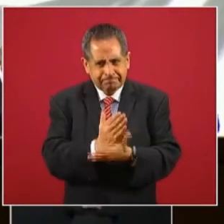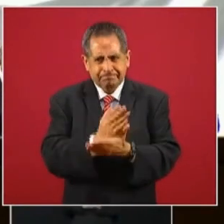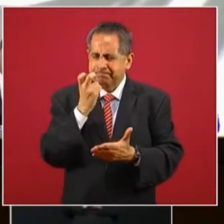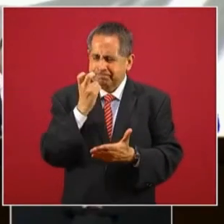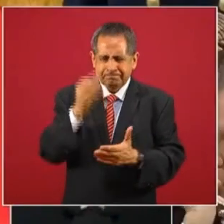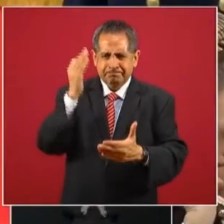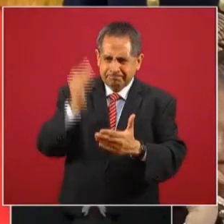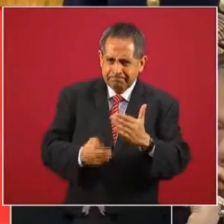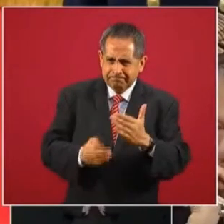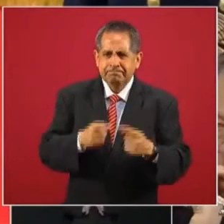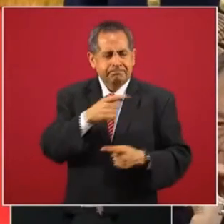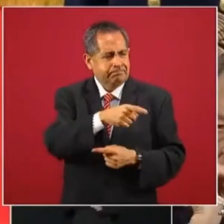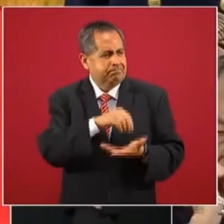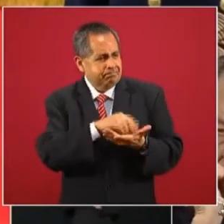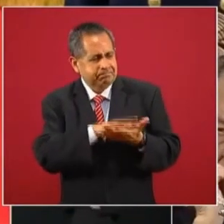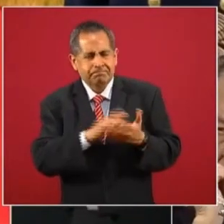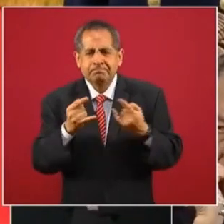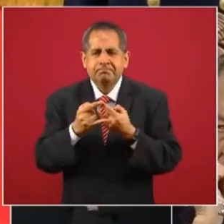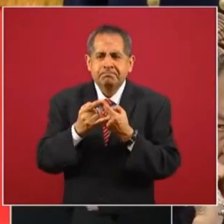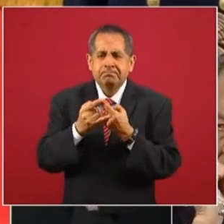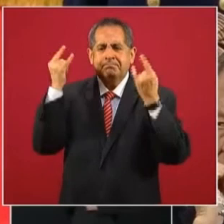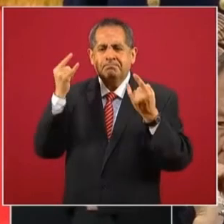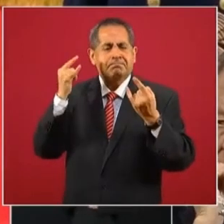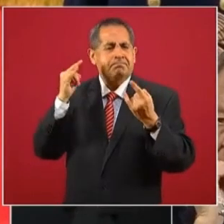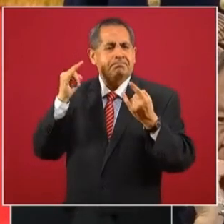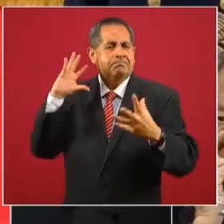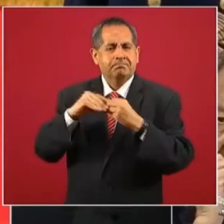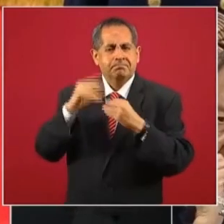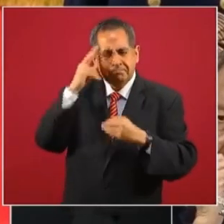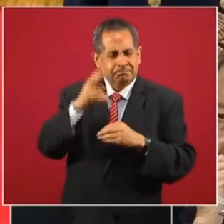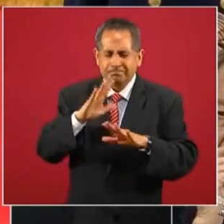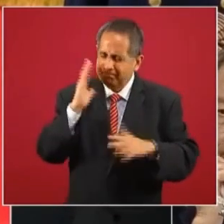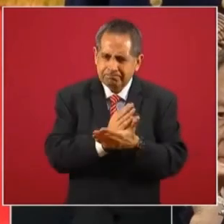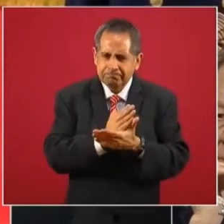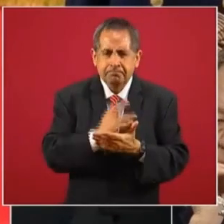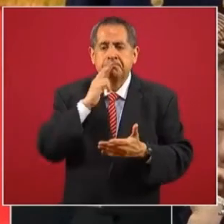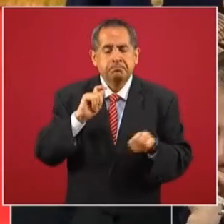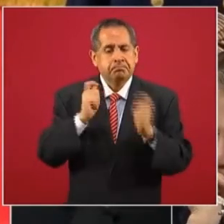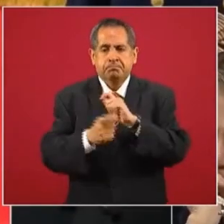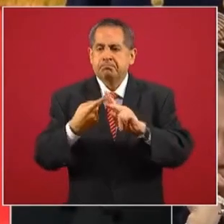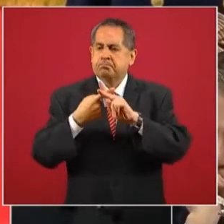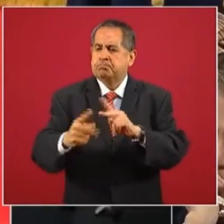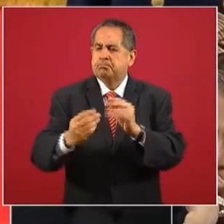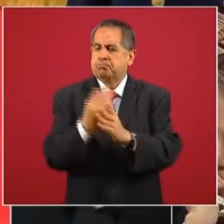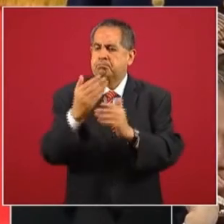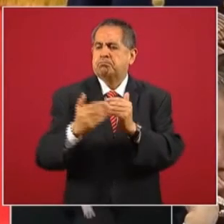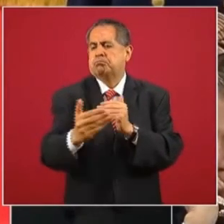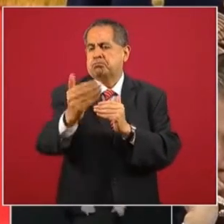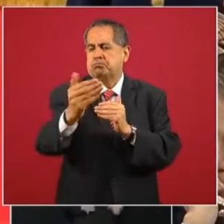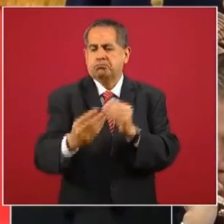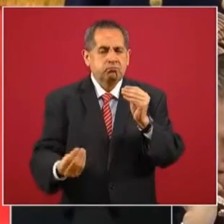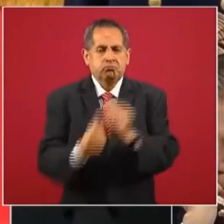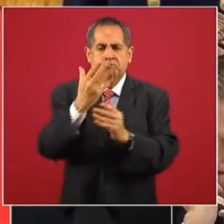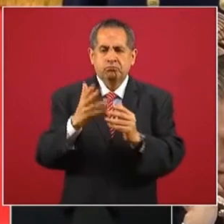esta horrible historia y mejor empecemos de nuevo. En otras